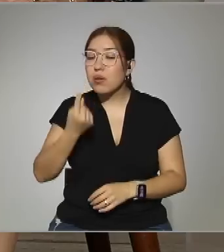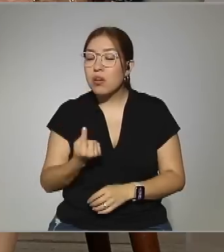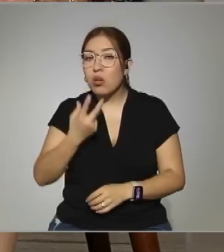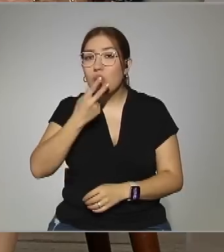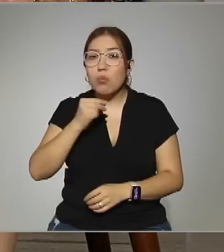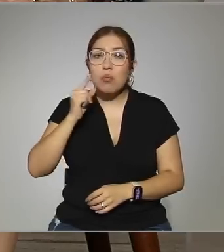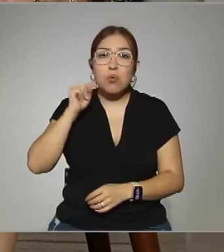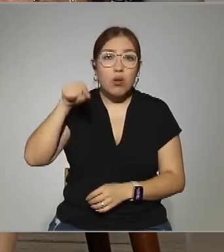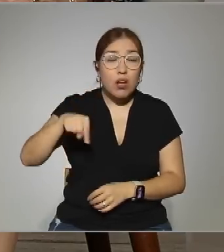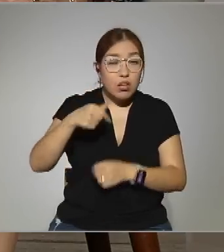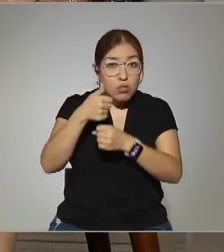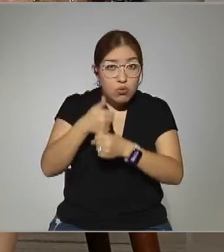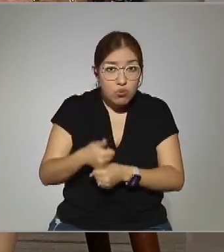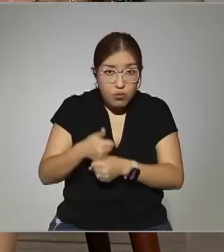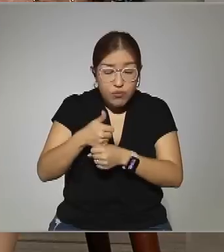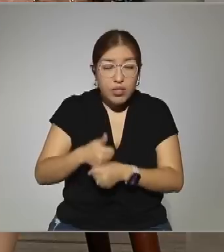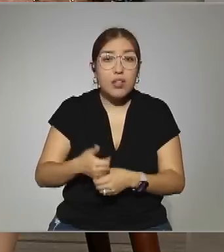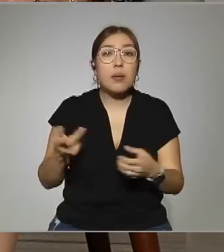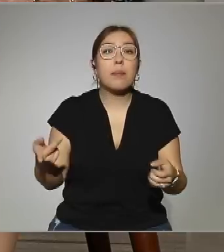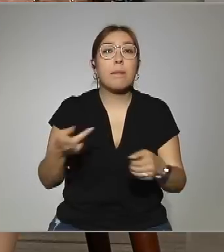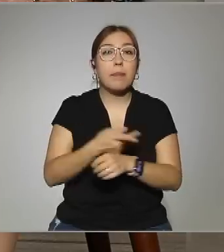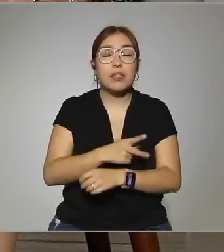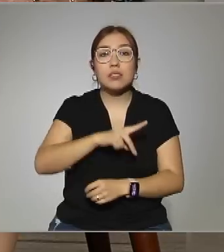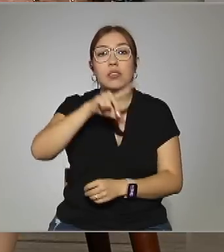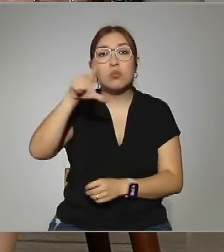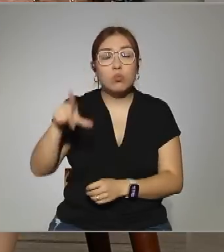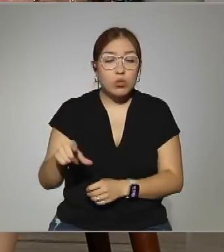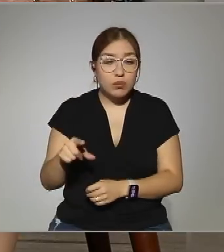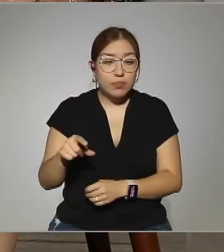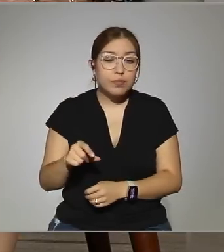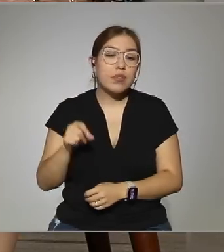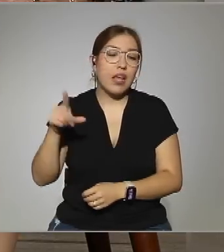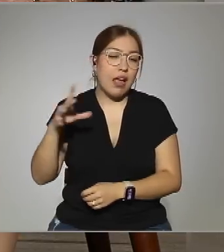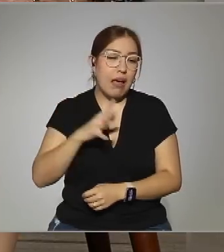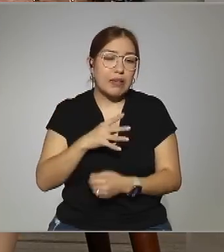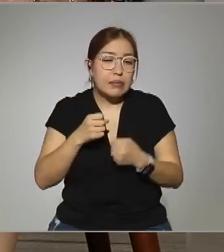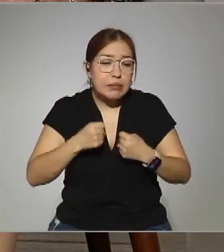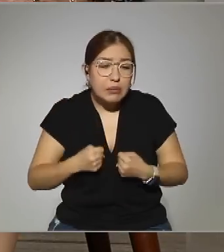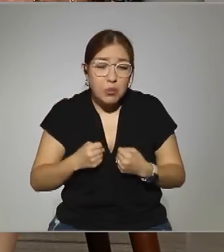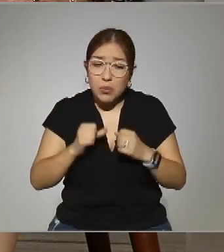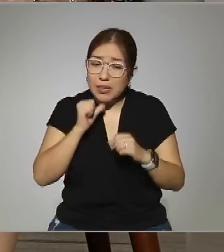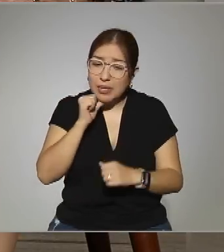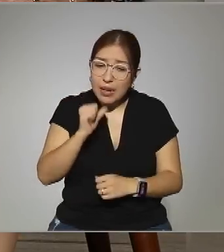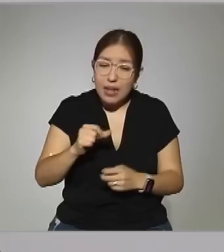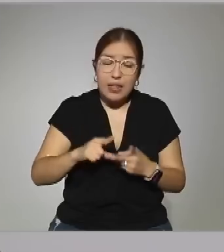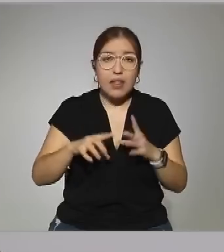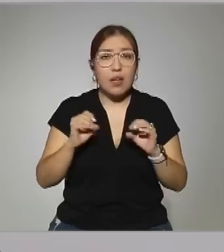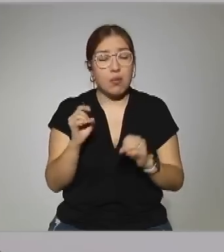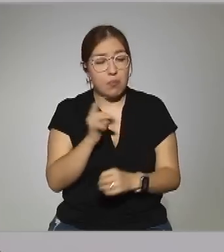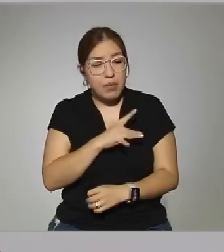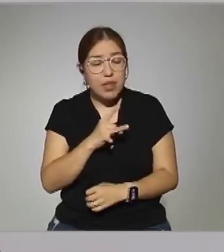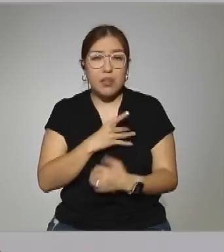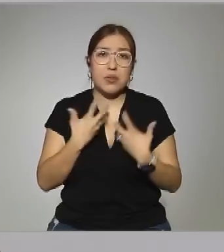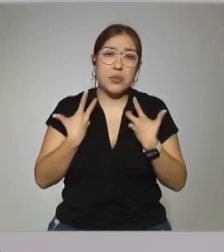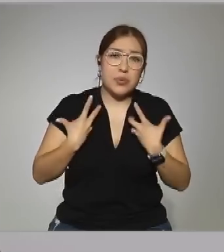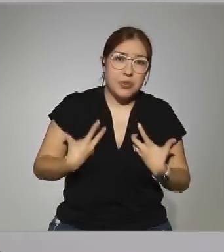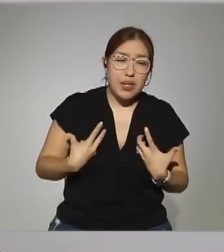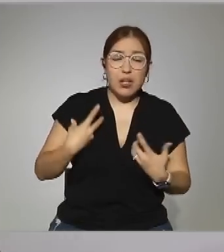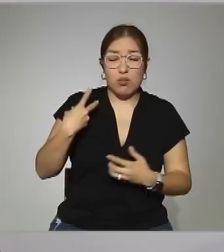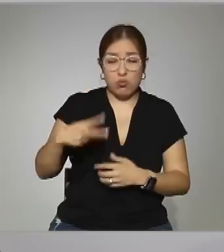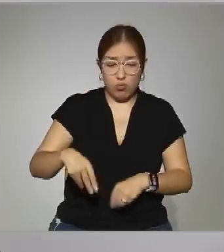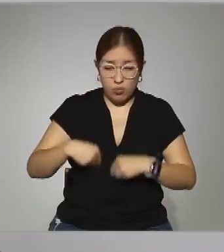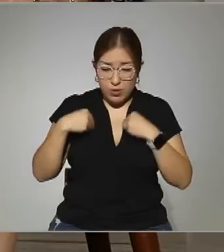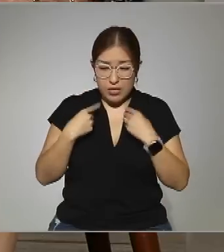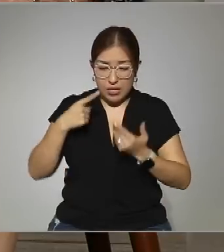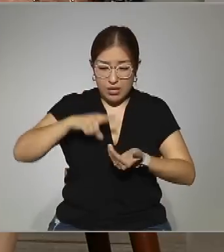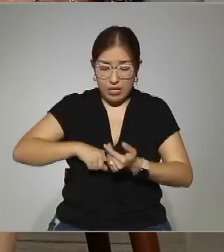nuestro adolescente, pues va a generar que vaya creando inseguridades, miedos, que vaya creando situaciones de violencia, de maltrato,